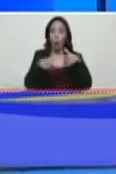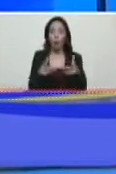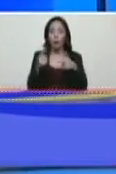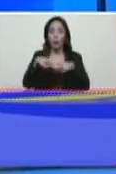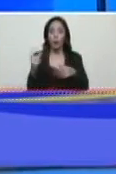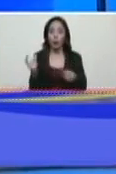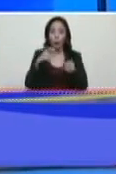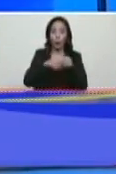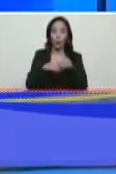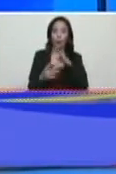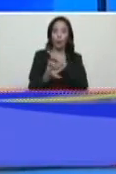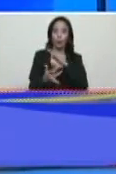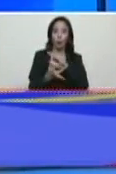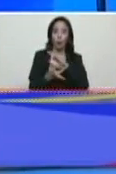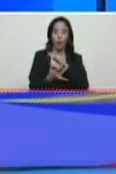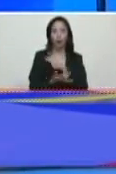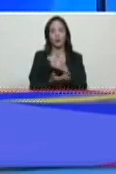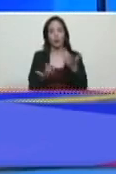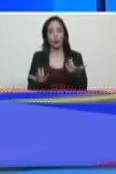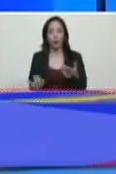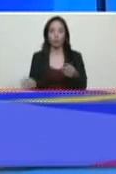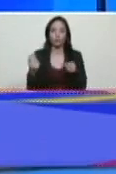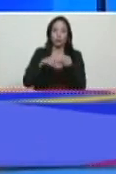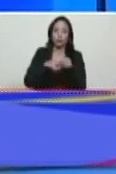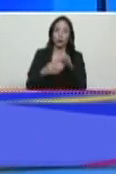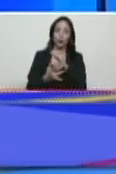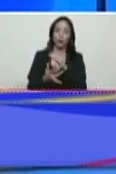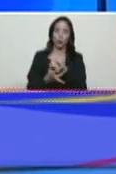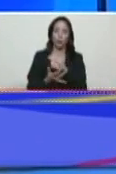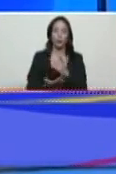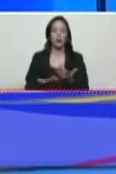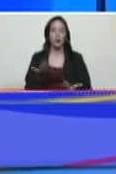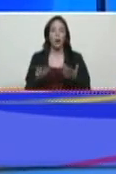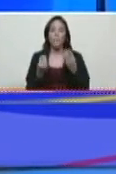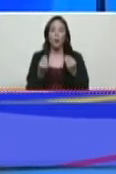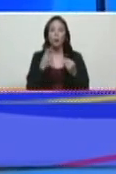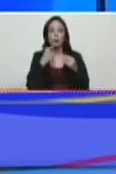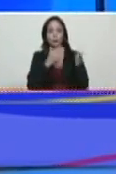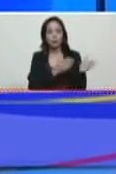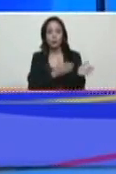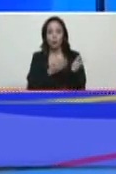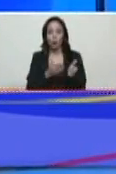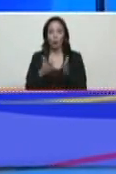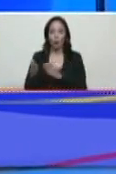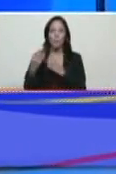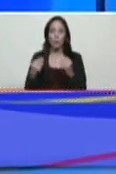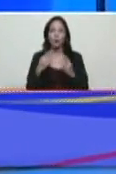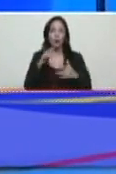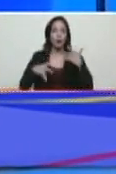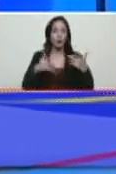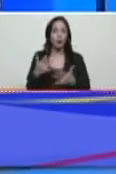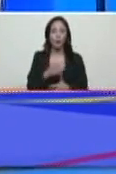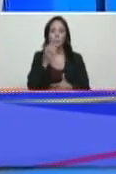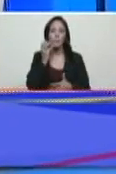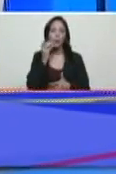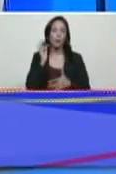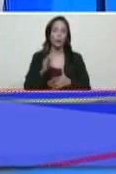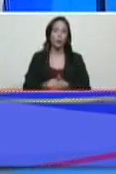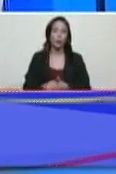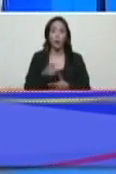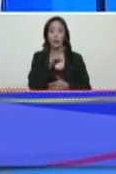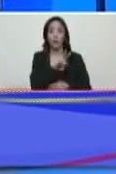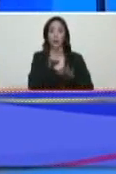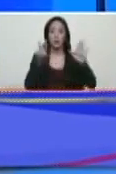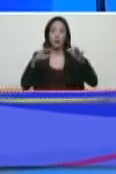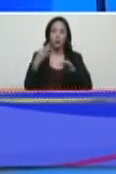incorporó la tecnología al sector turístico. Y en ese sentido se organizó un evento que se llamó el Hackathon a partir del 27